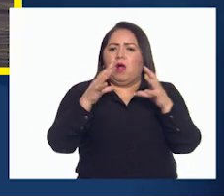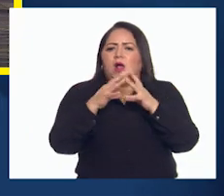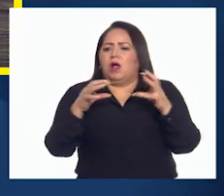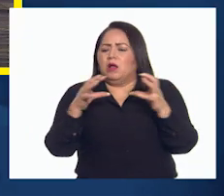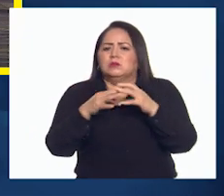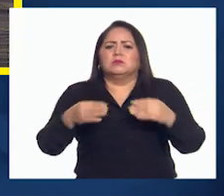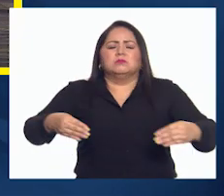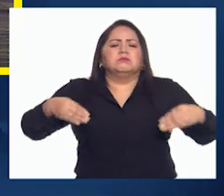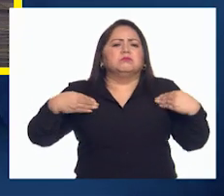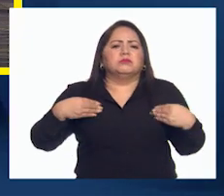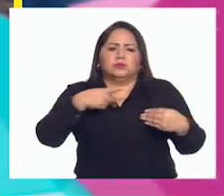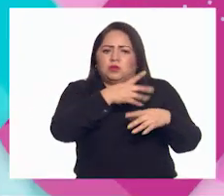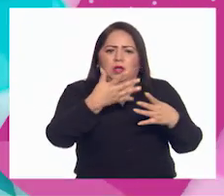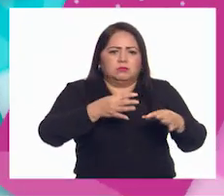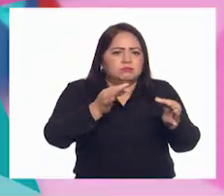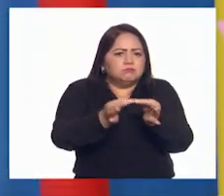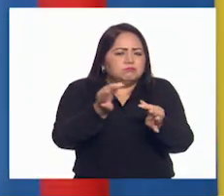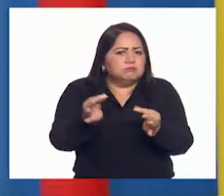que para ellos hacen.